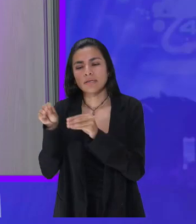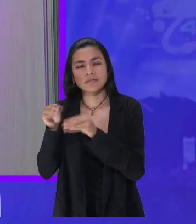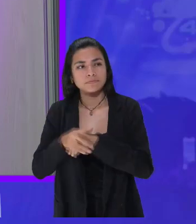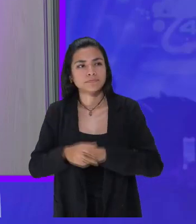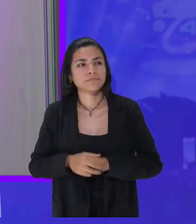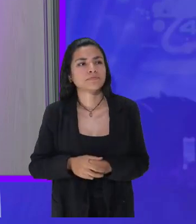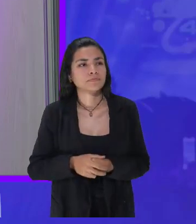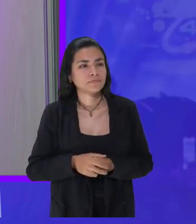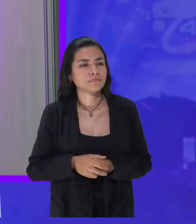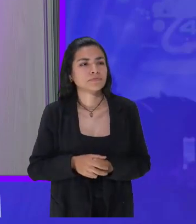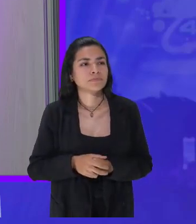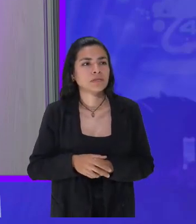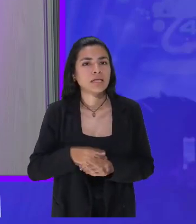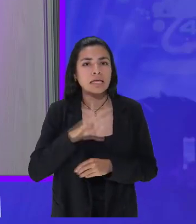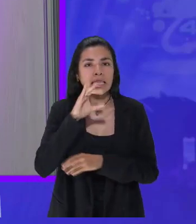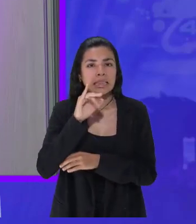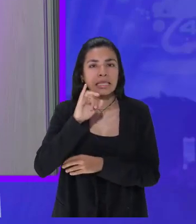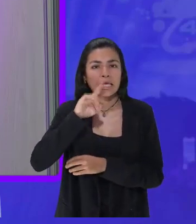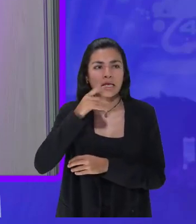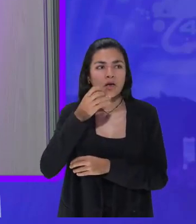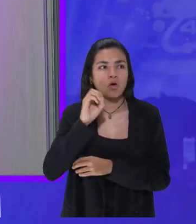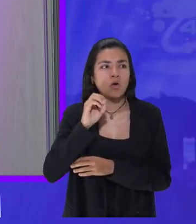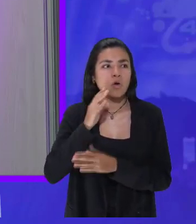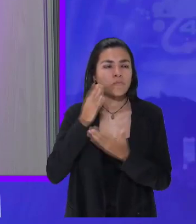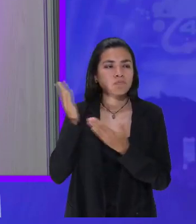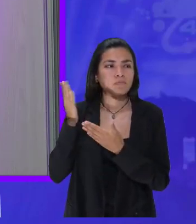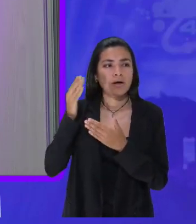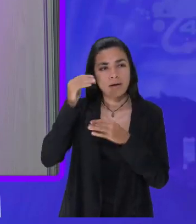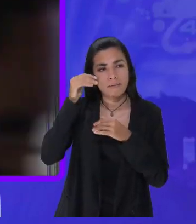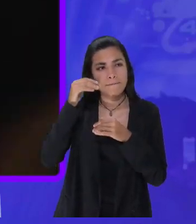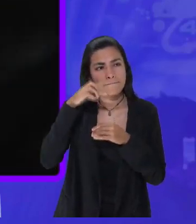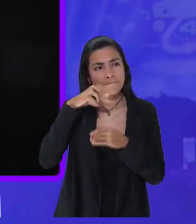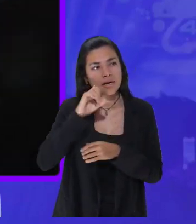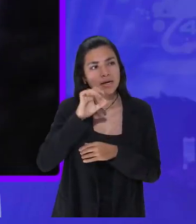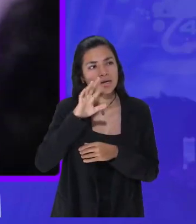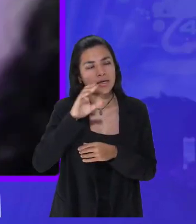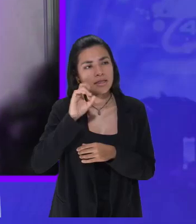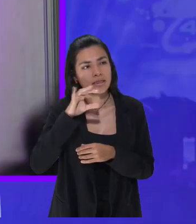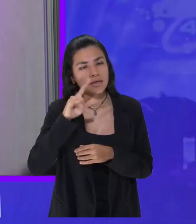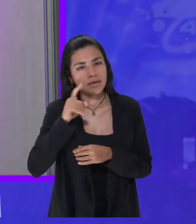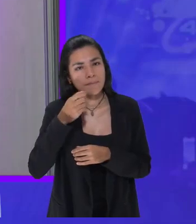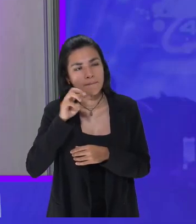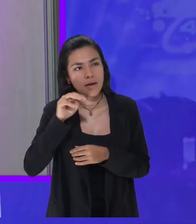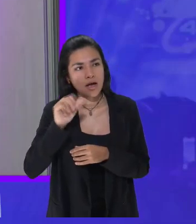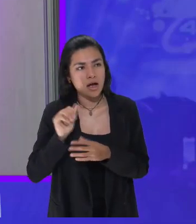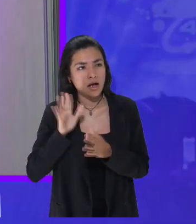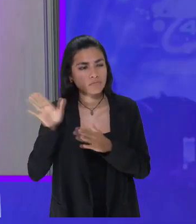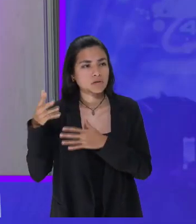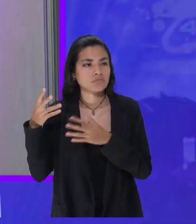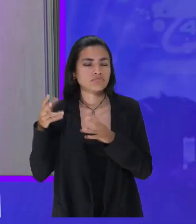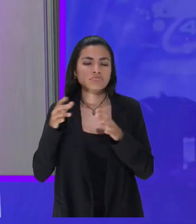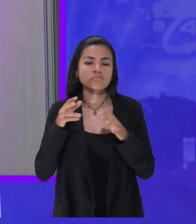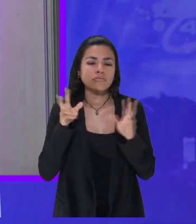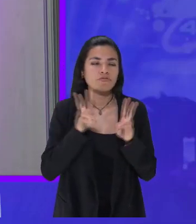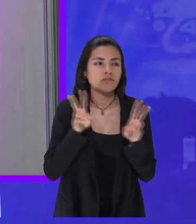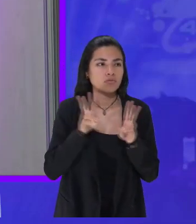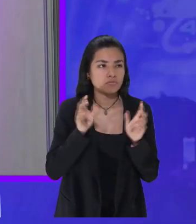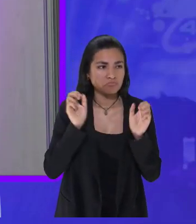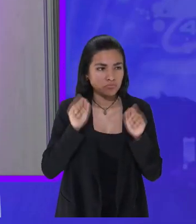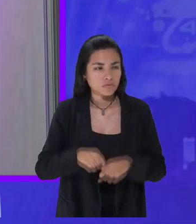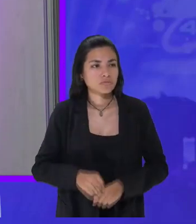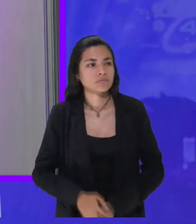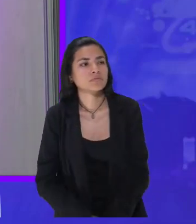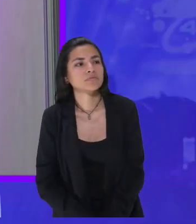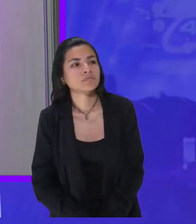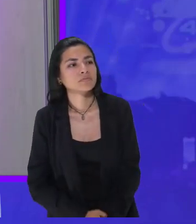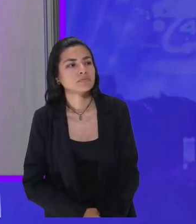asincrónico. Dieguito con Paradigma son los que se encargan de hacer esa parte de transmisión y lo hacen brutal. Sí,